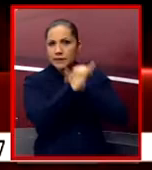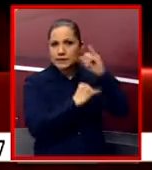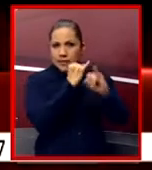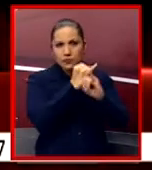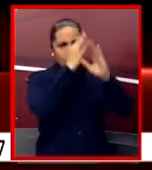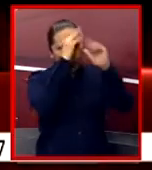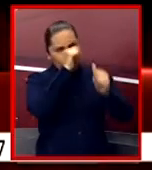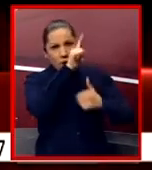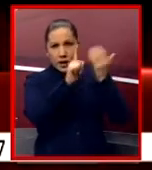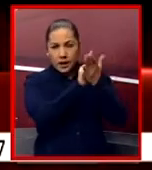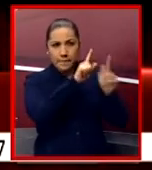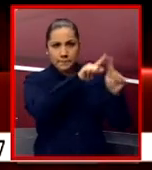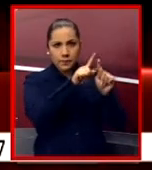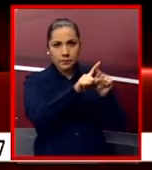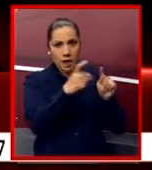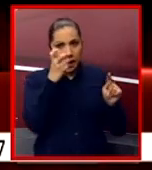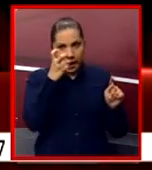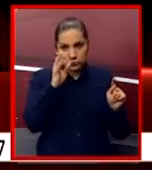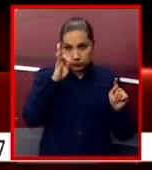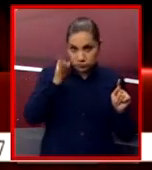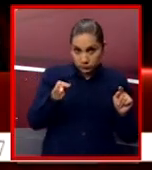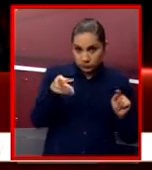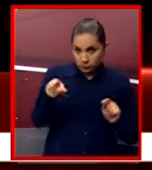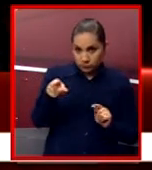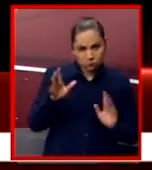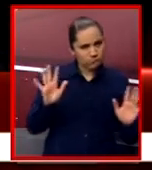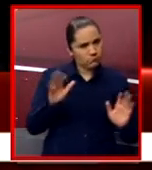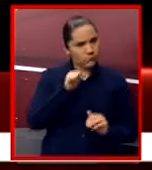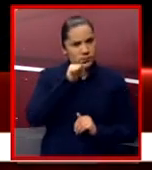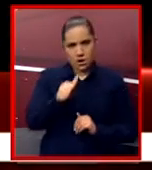la existencia de un Estado catalán.